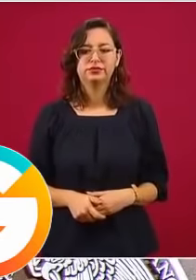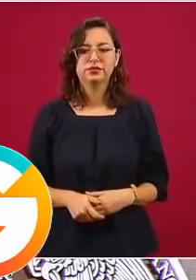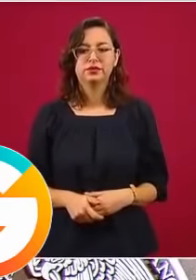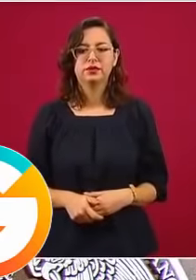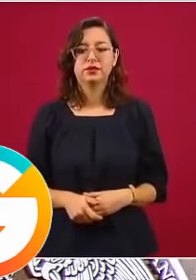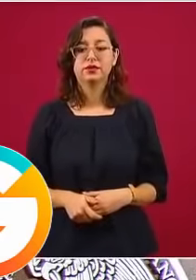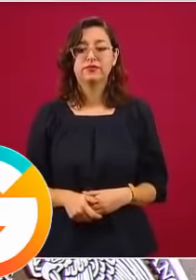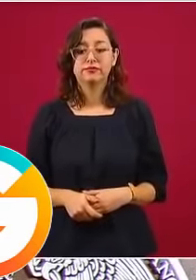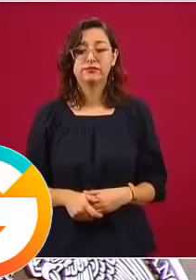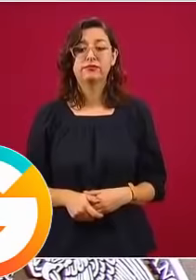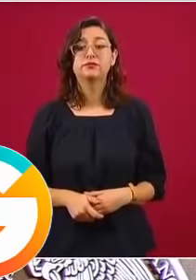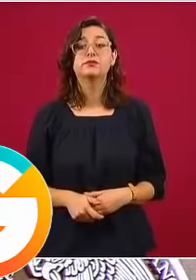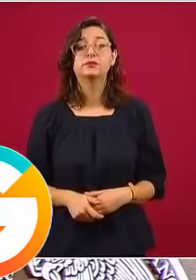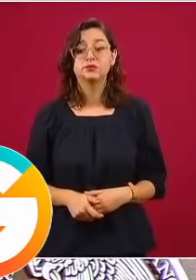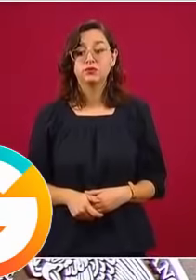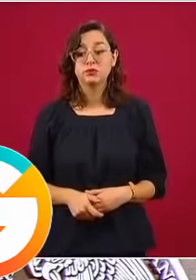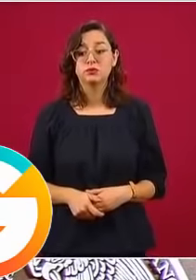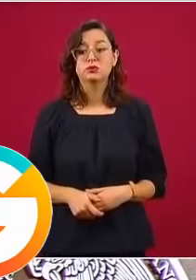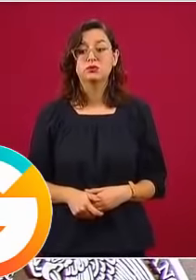O sea que hubo